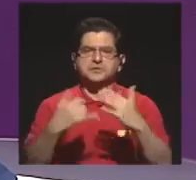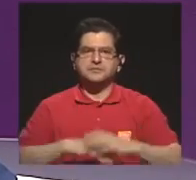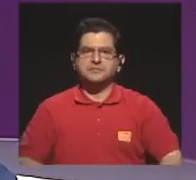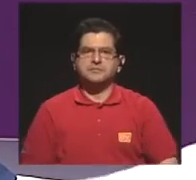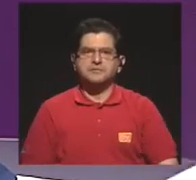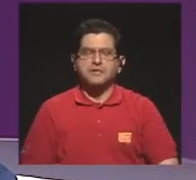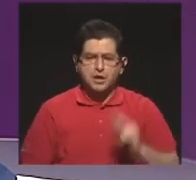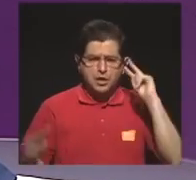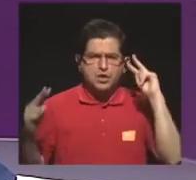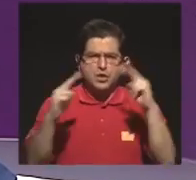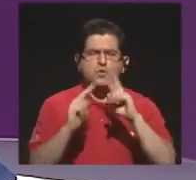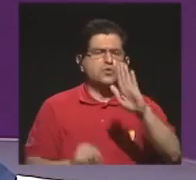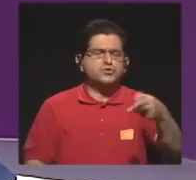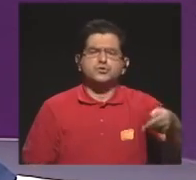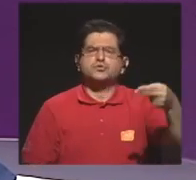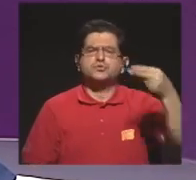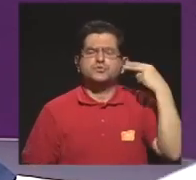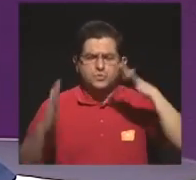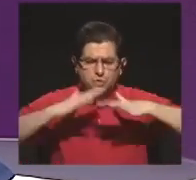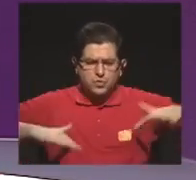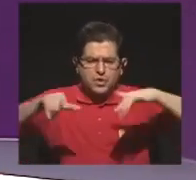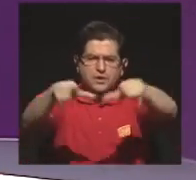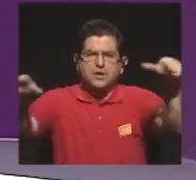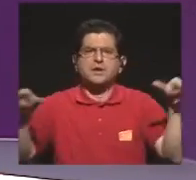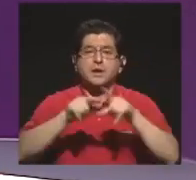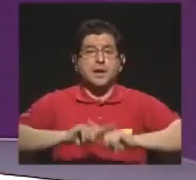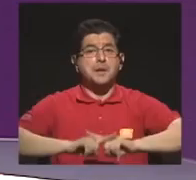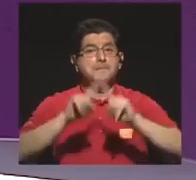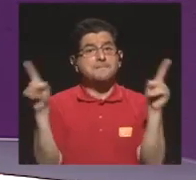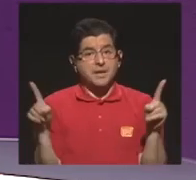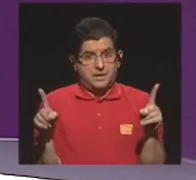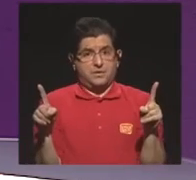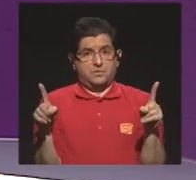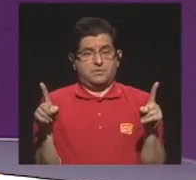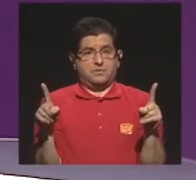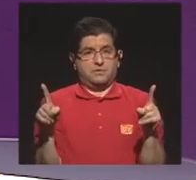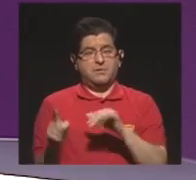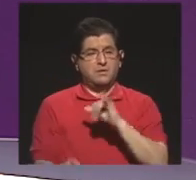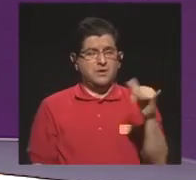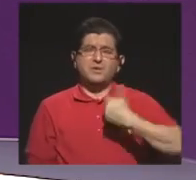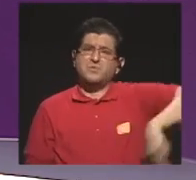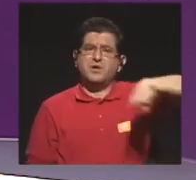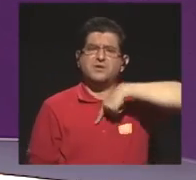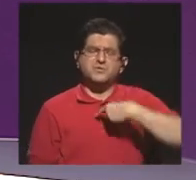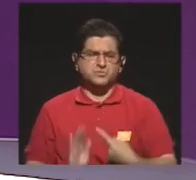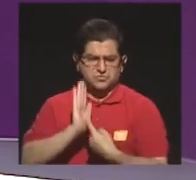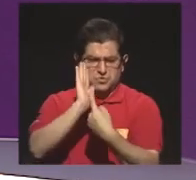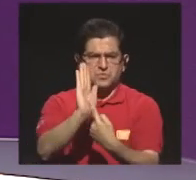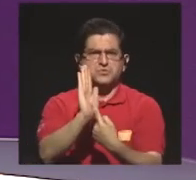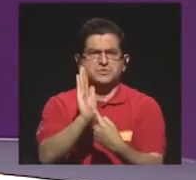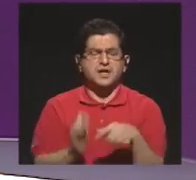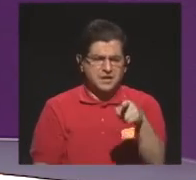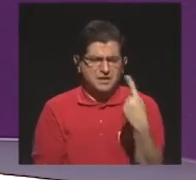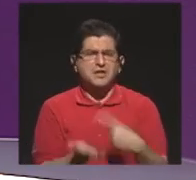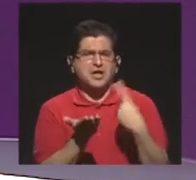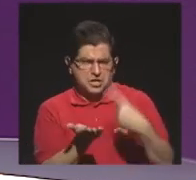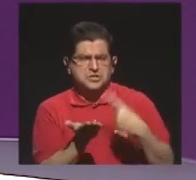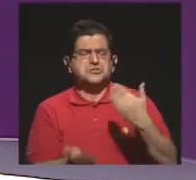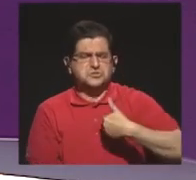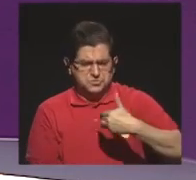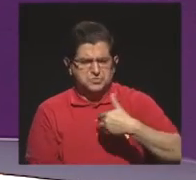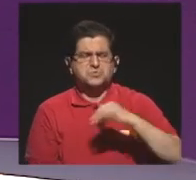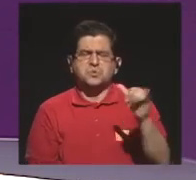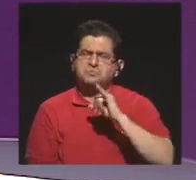Y conocemos también sus historias en los ámbitos locales. Pero por el otro lado, también hemos evidenciado, y ha sido una discusión que hemos